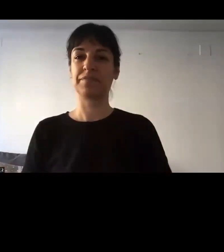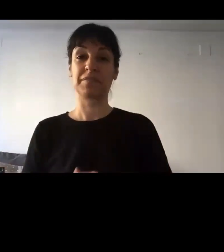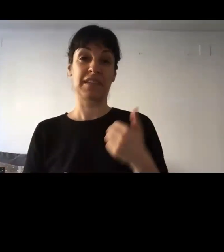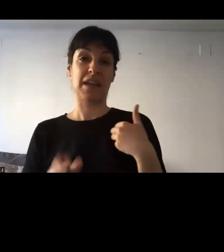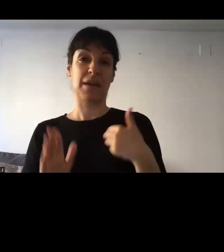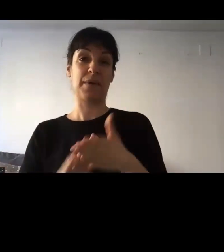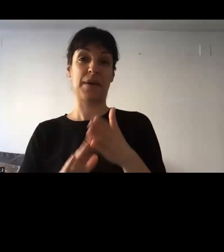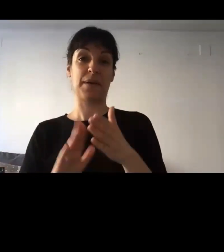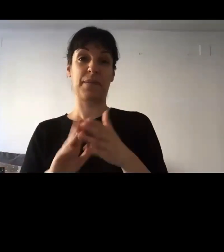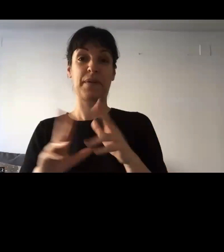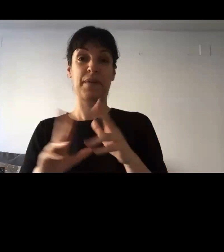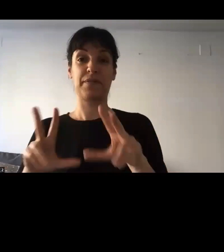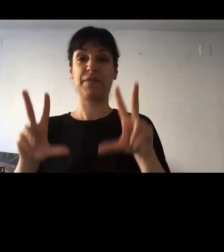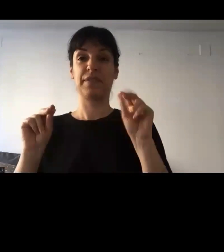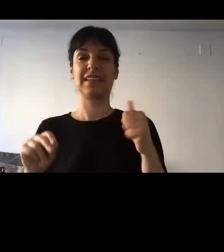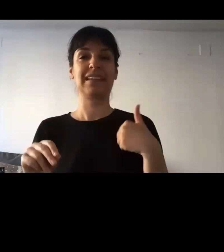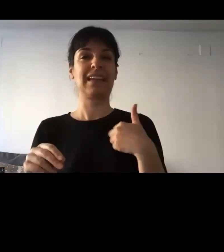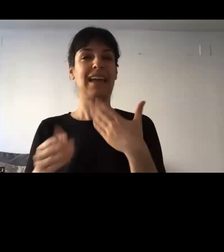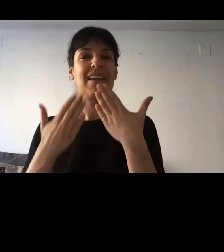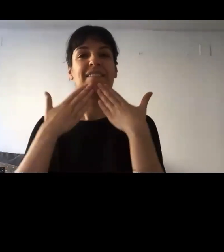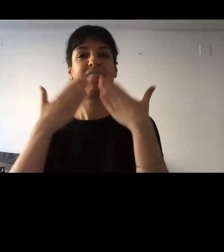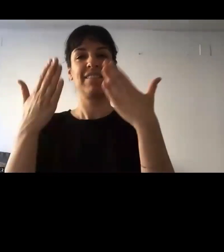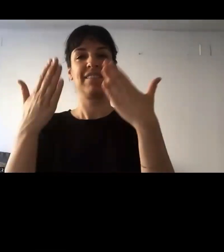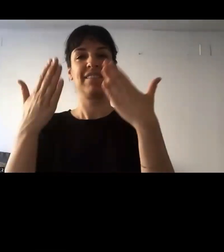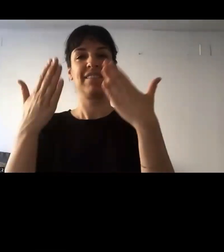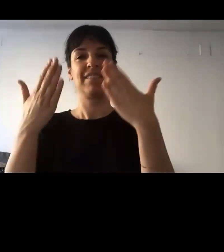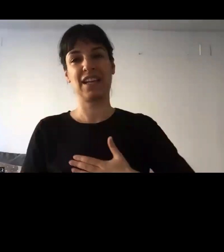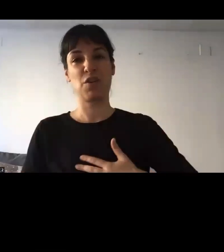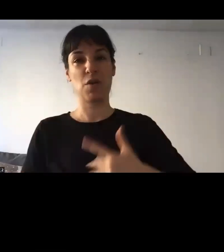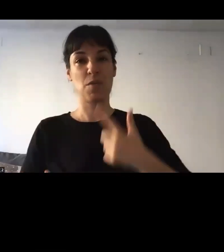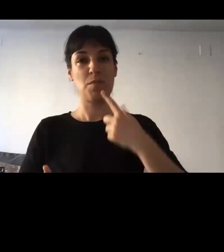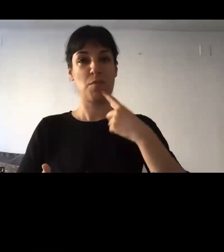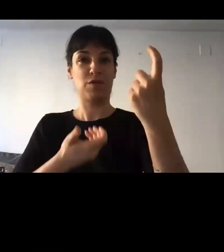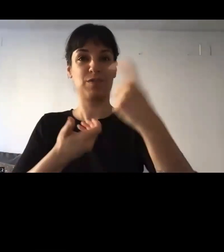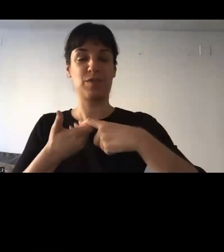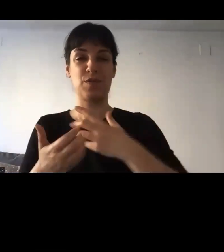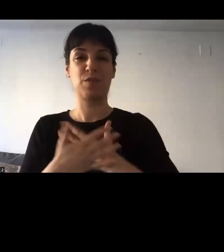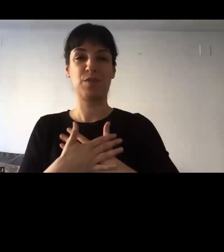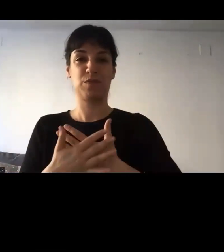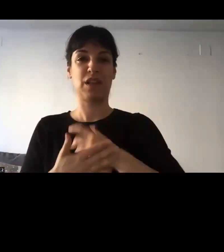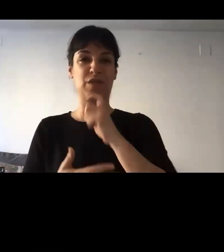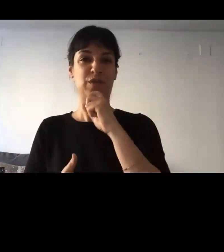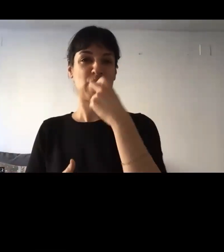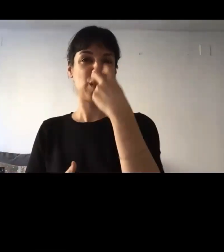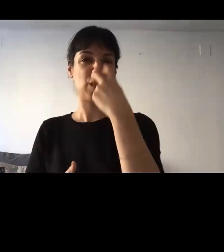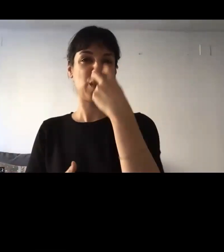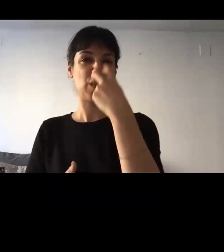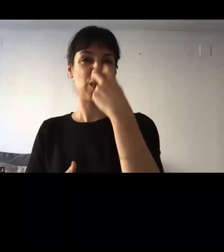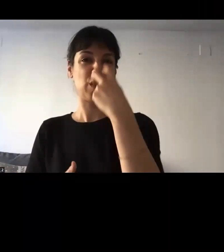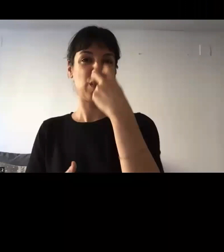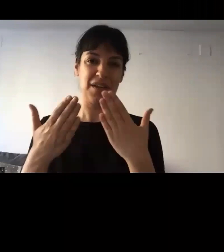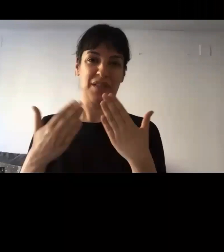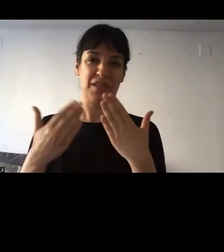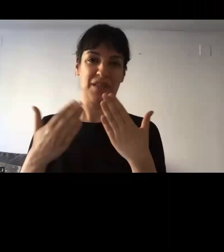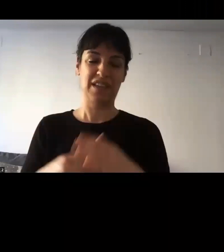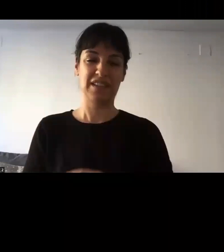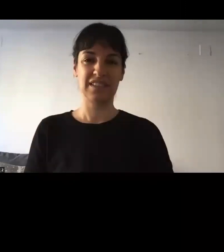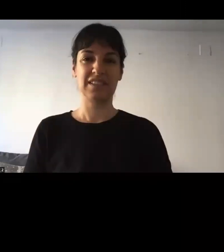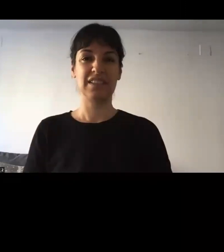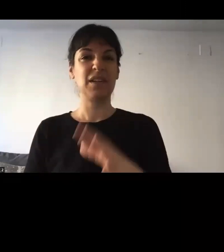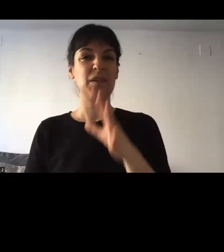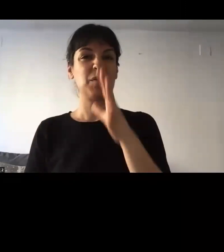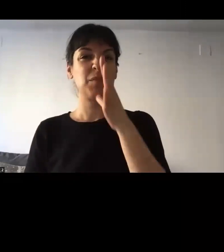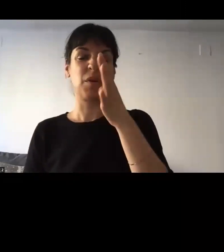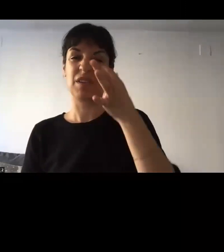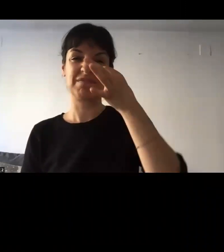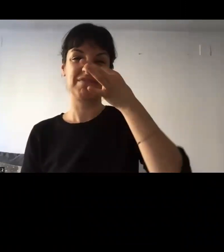yo quería daros las gracias por sumaros al voluntariado de Fundación 11 y porque, bueno, realmente con